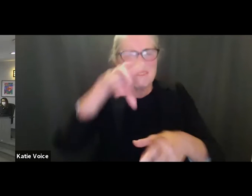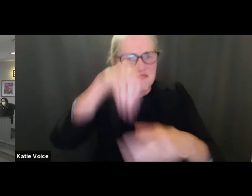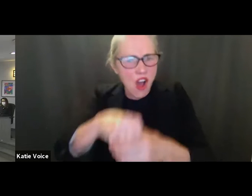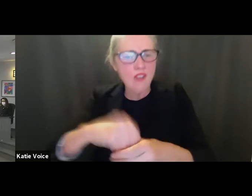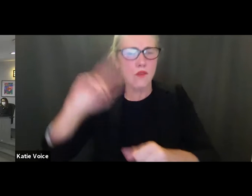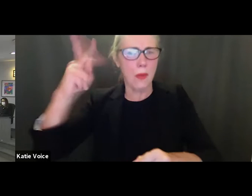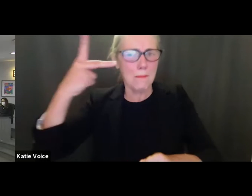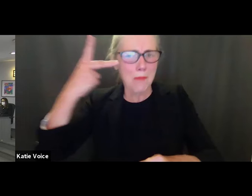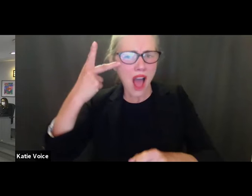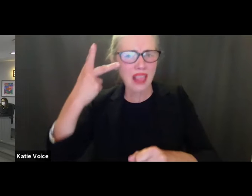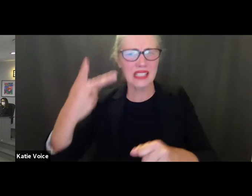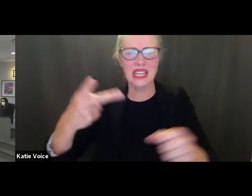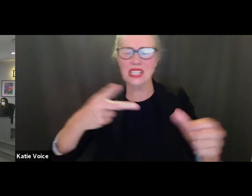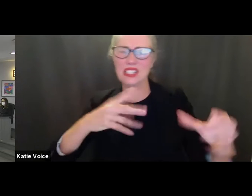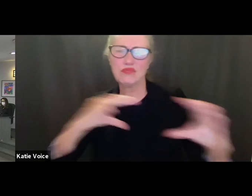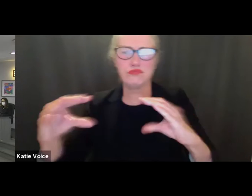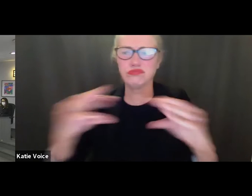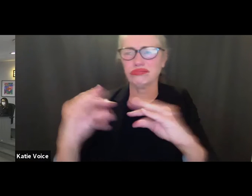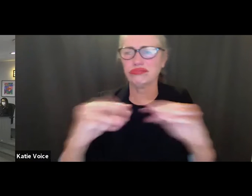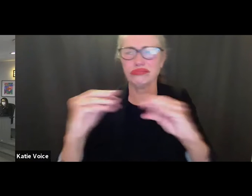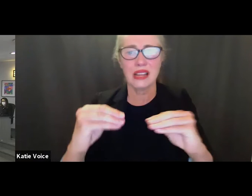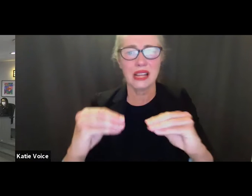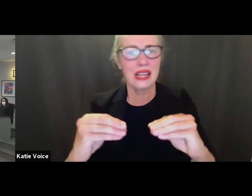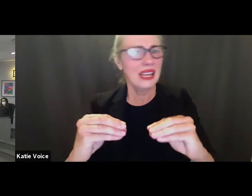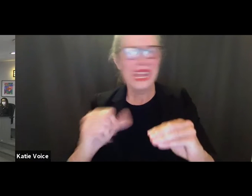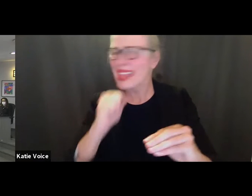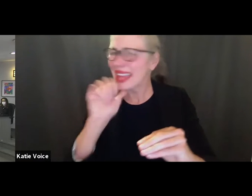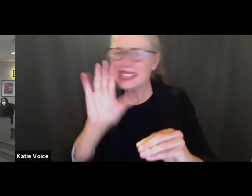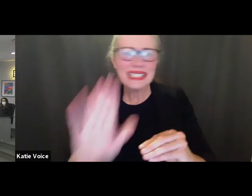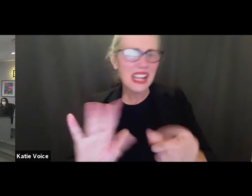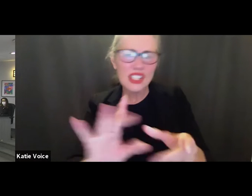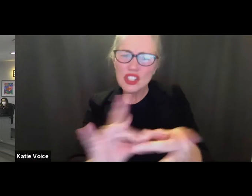partido y dejar de ver